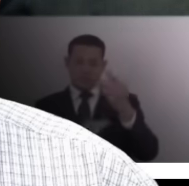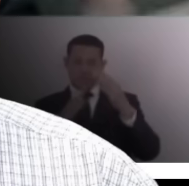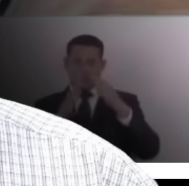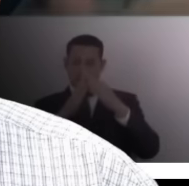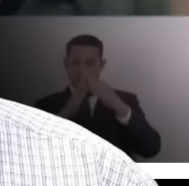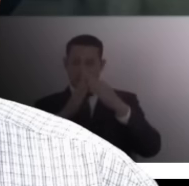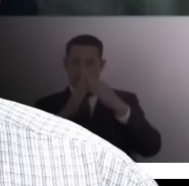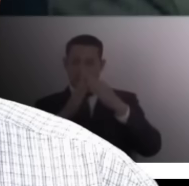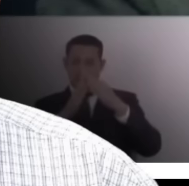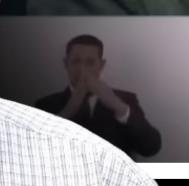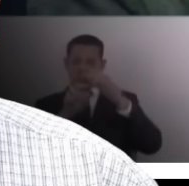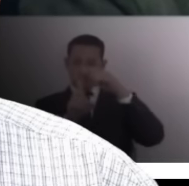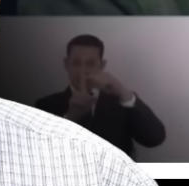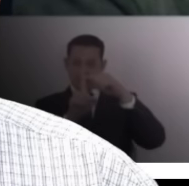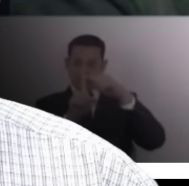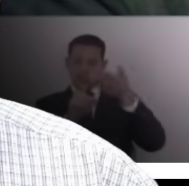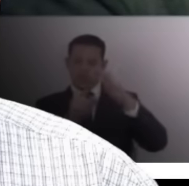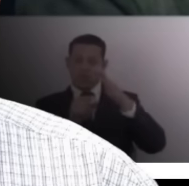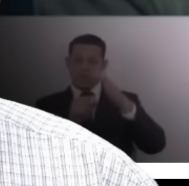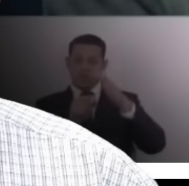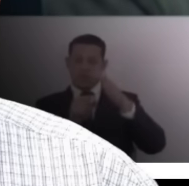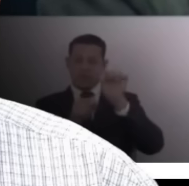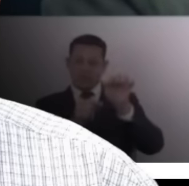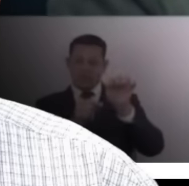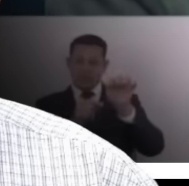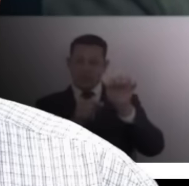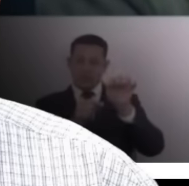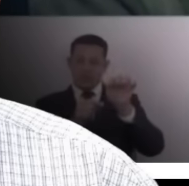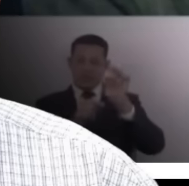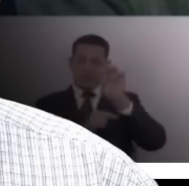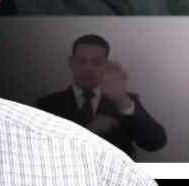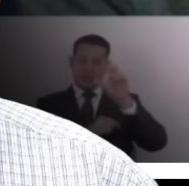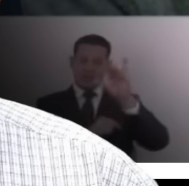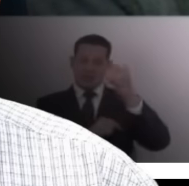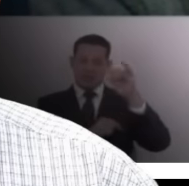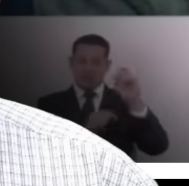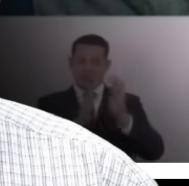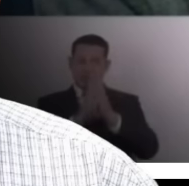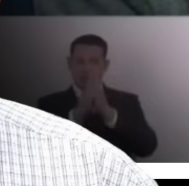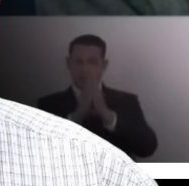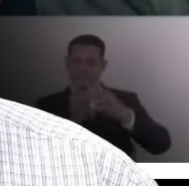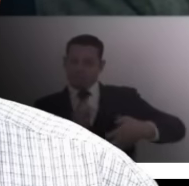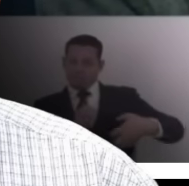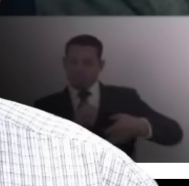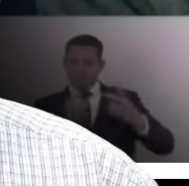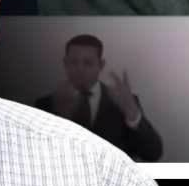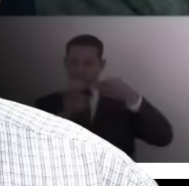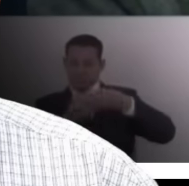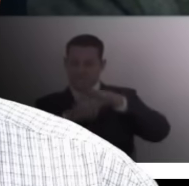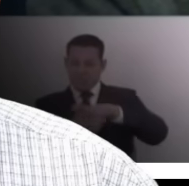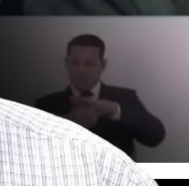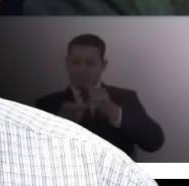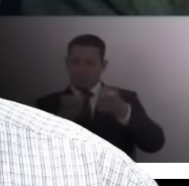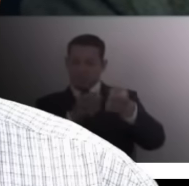que usan a la religión. Miren qué delicado, para engañar, para someter,